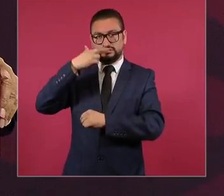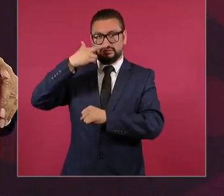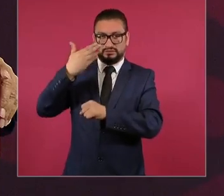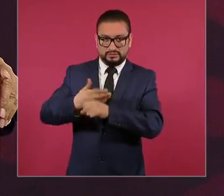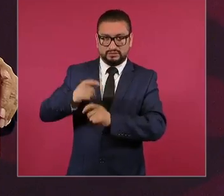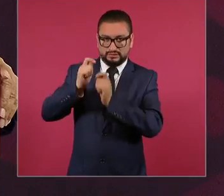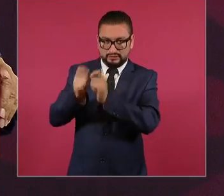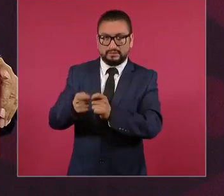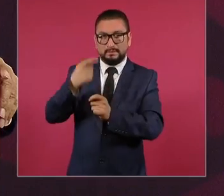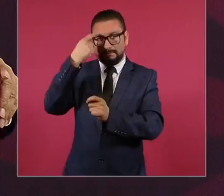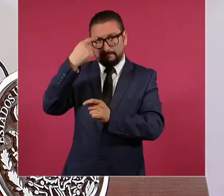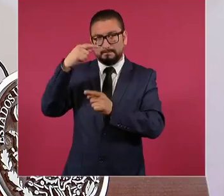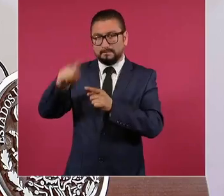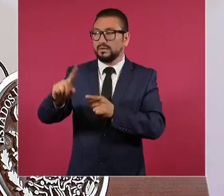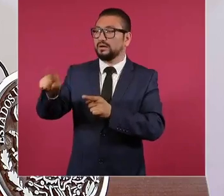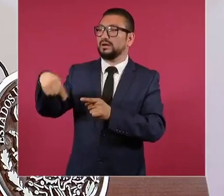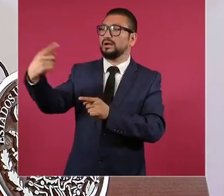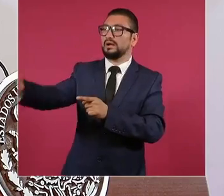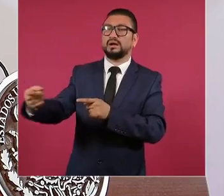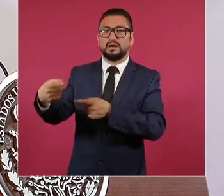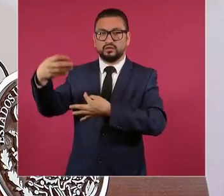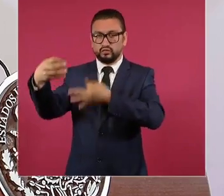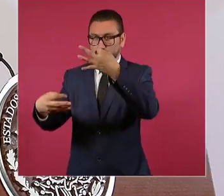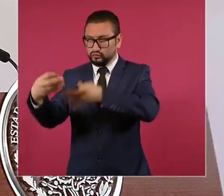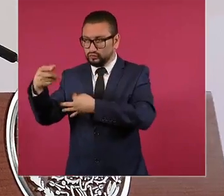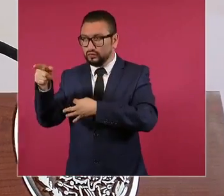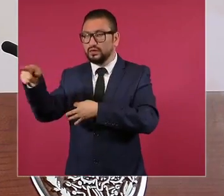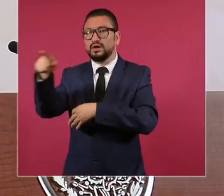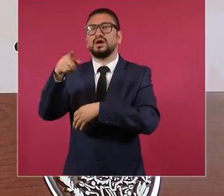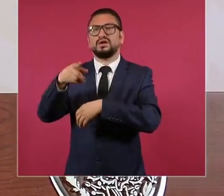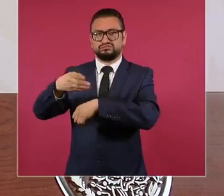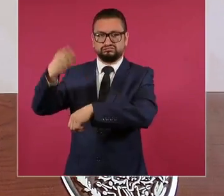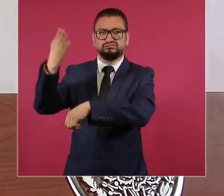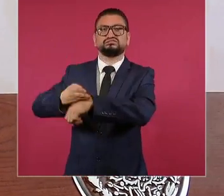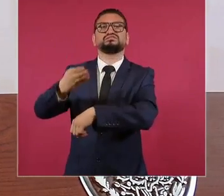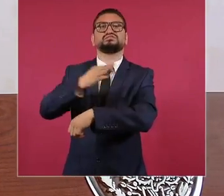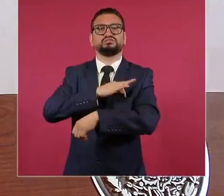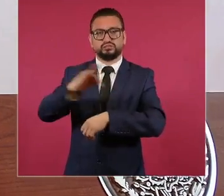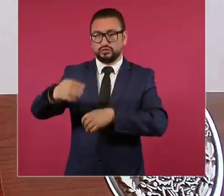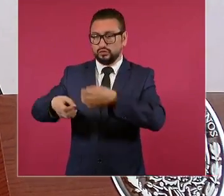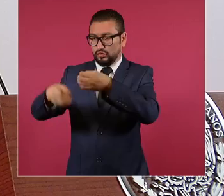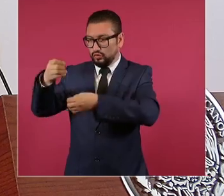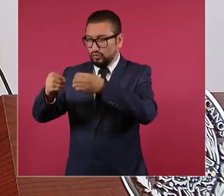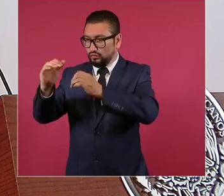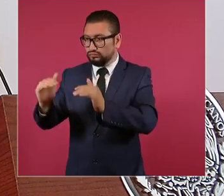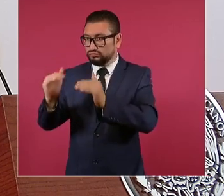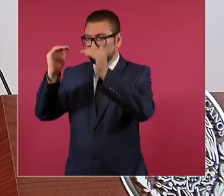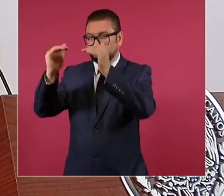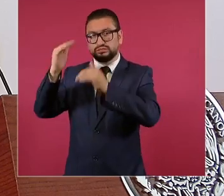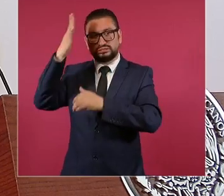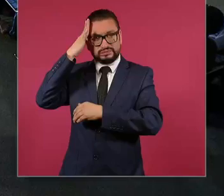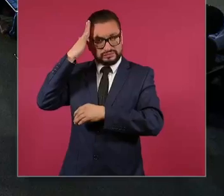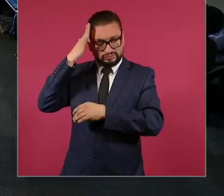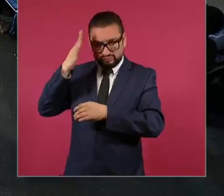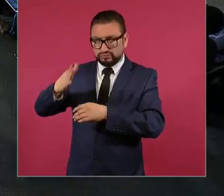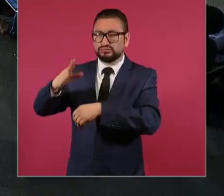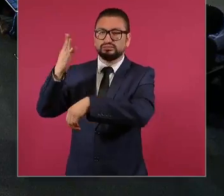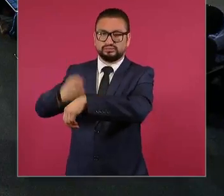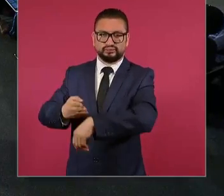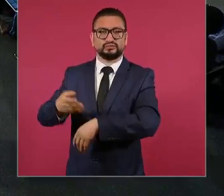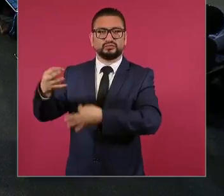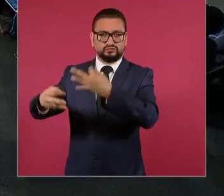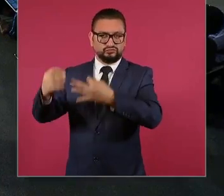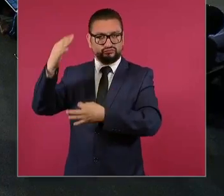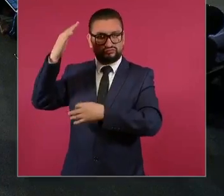para sancionar a jueces, magistrados, a ministros si hay actos de